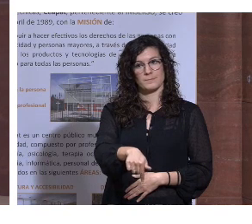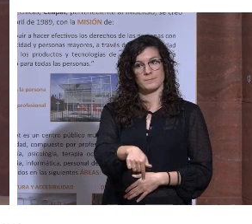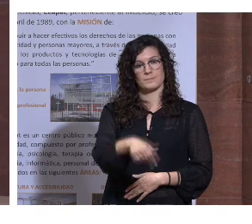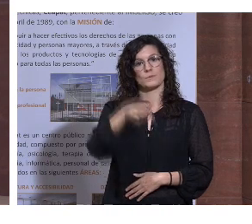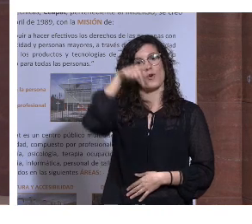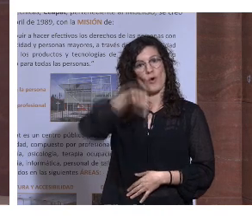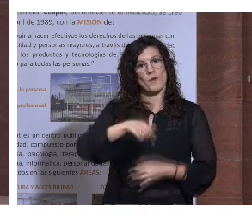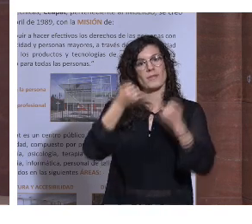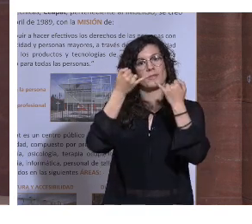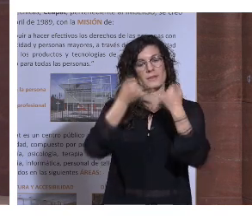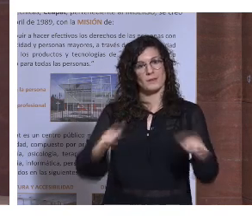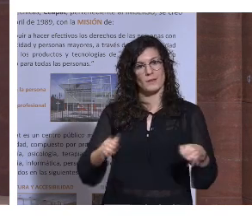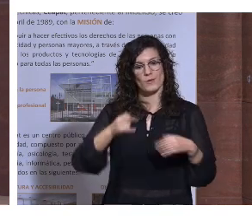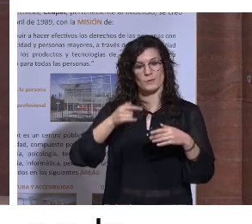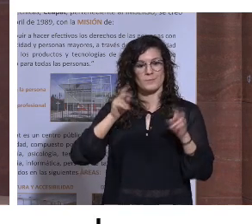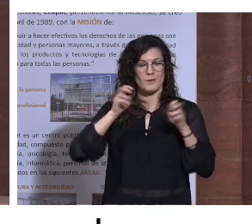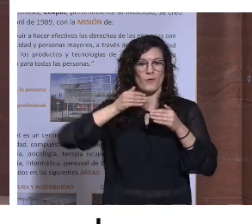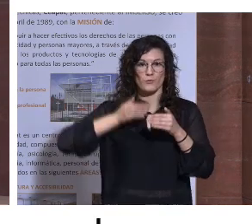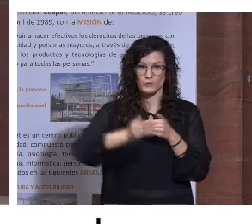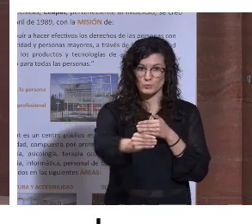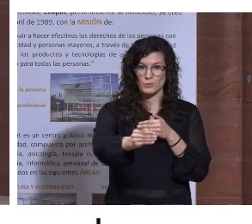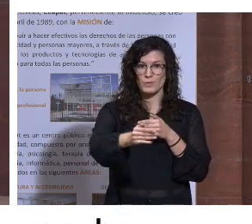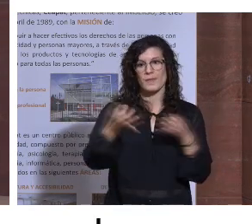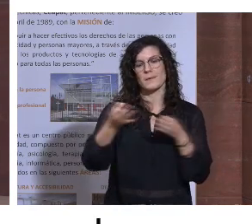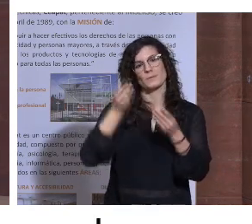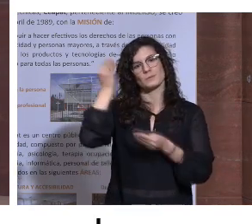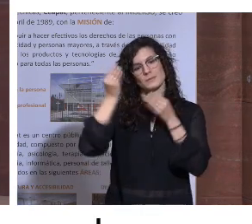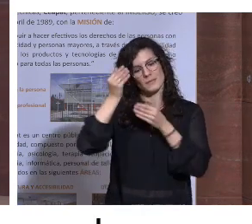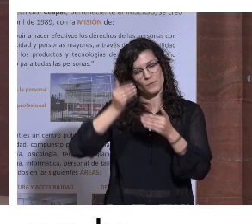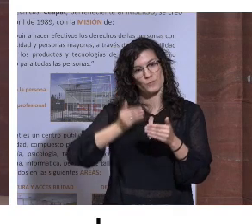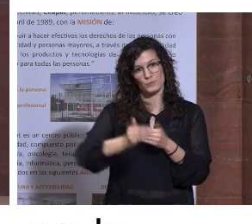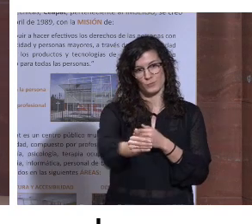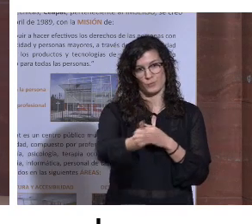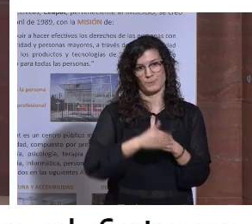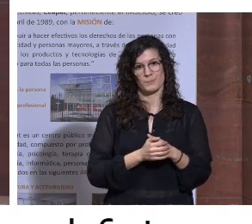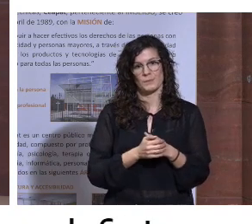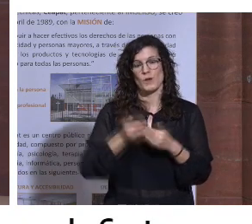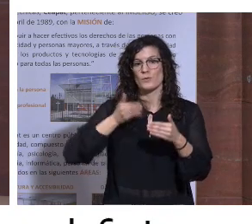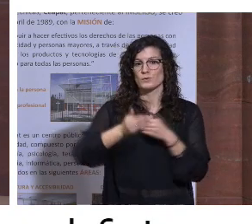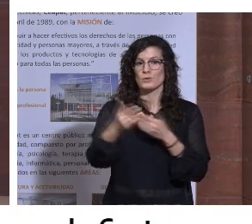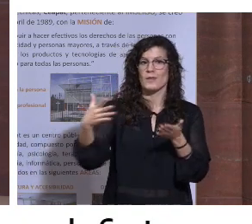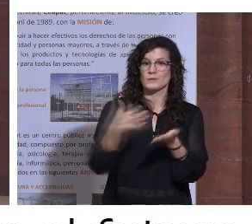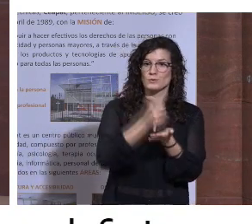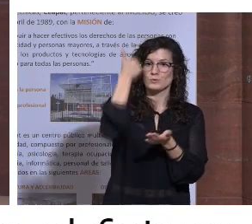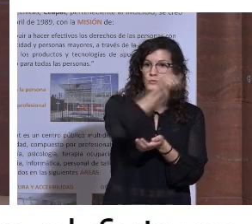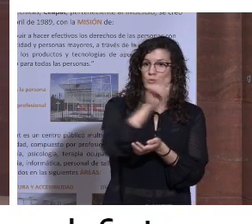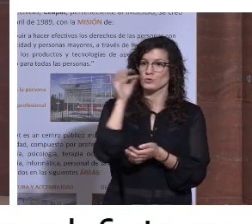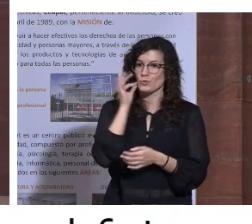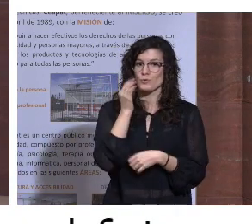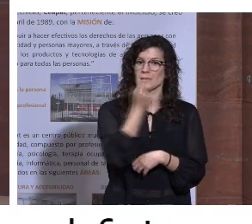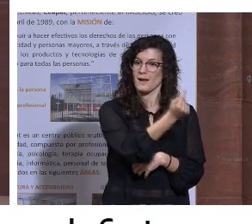que es la celebración del futuro, pensemos el futuro así. Pensemos el futuro de todos y todas, todos y cada uno,